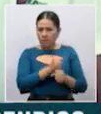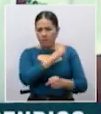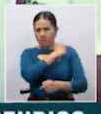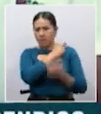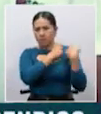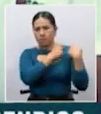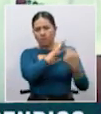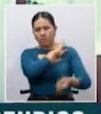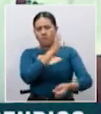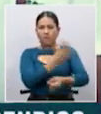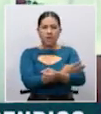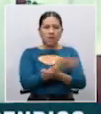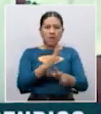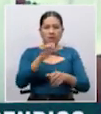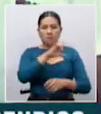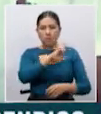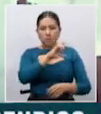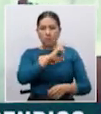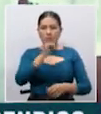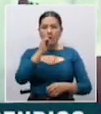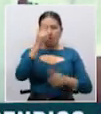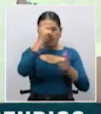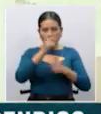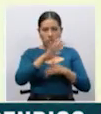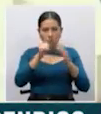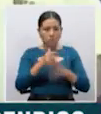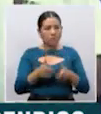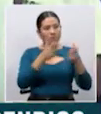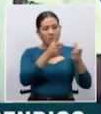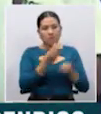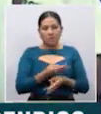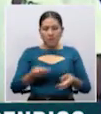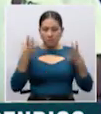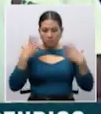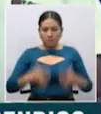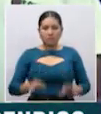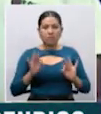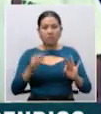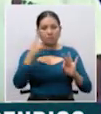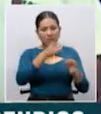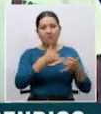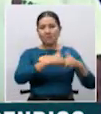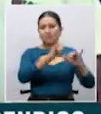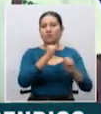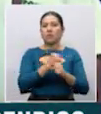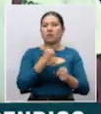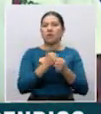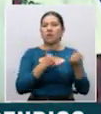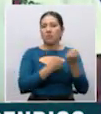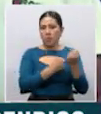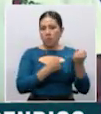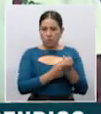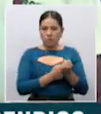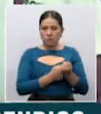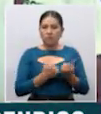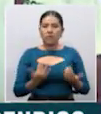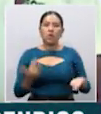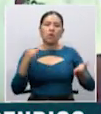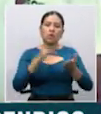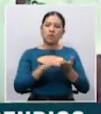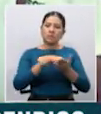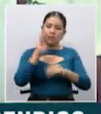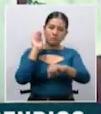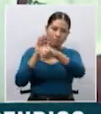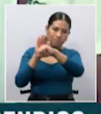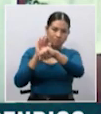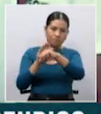el equipamiento necesario para poder enfrentarlo. Exhortamos una vez más a los asambleístas nacionales,